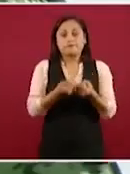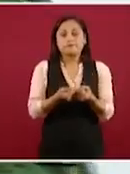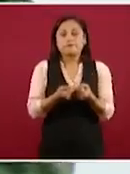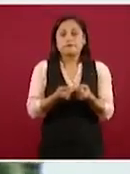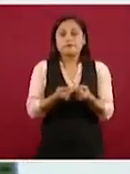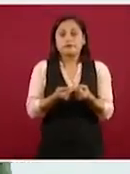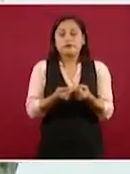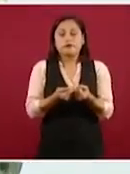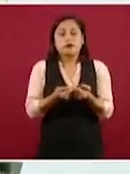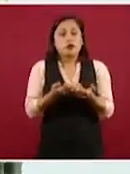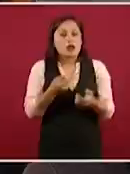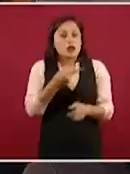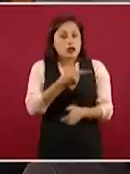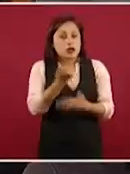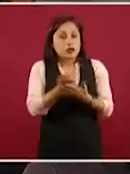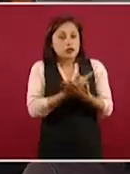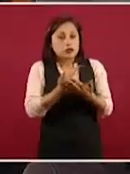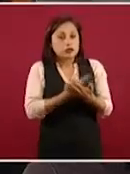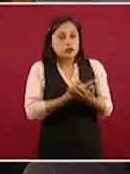desde